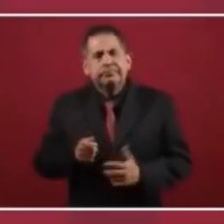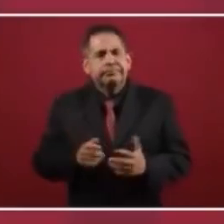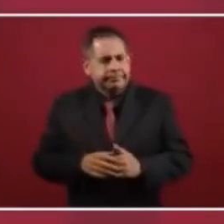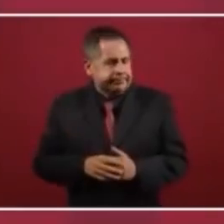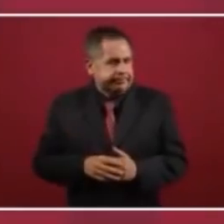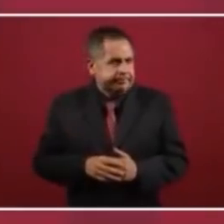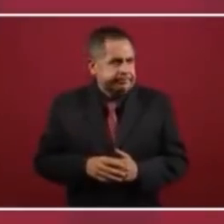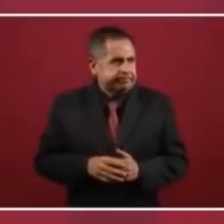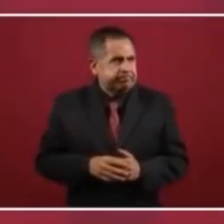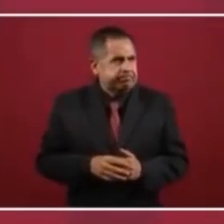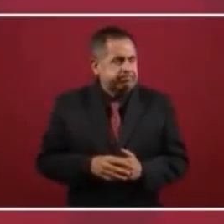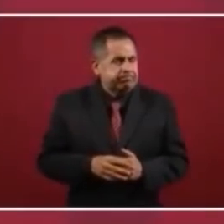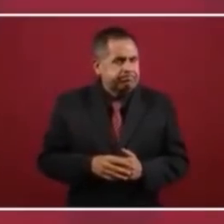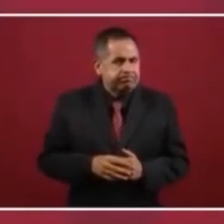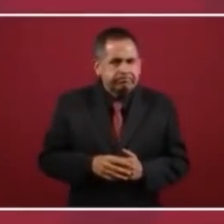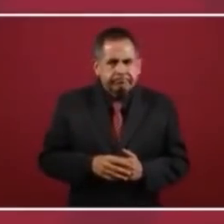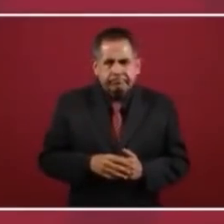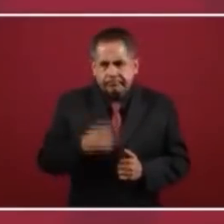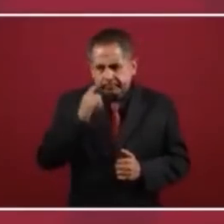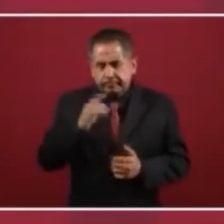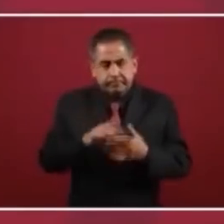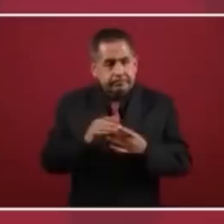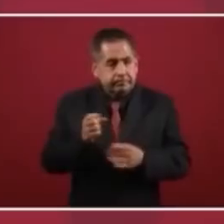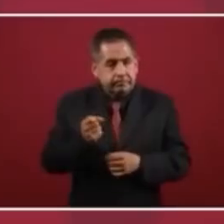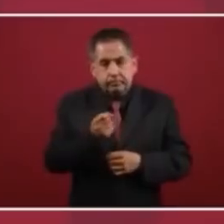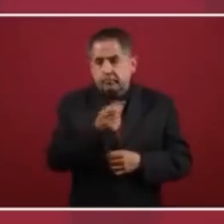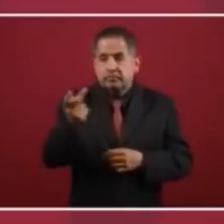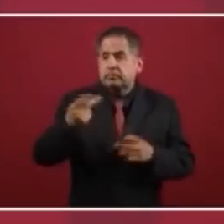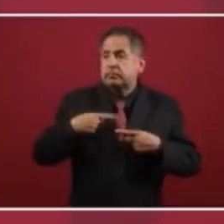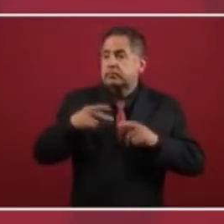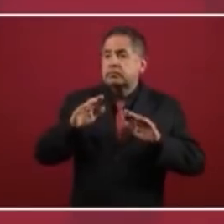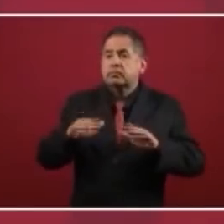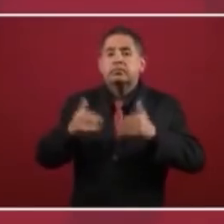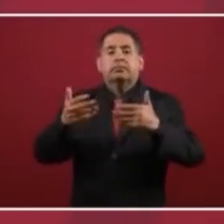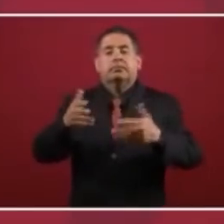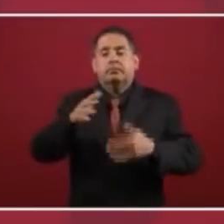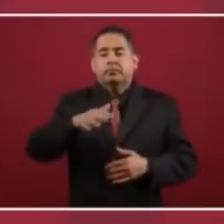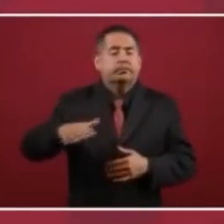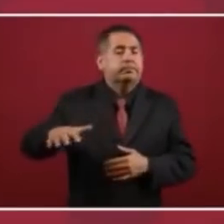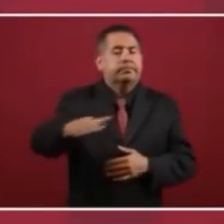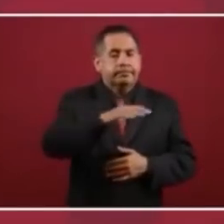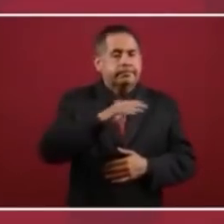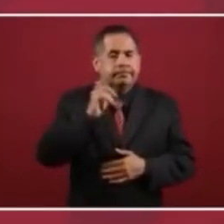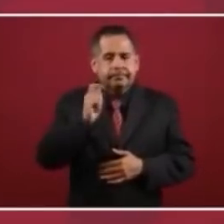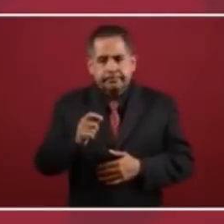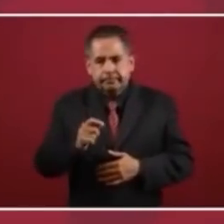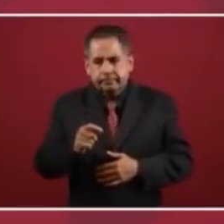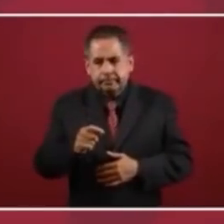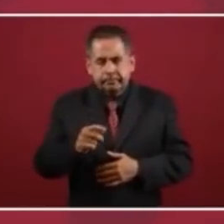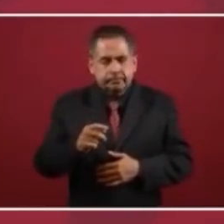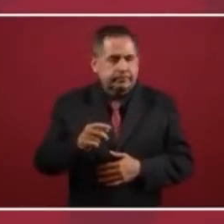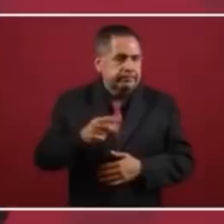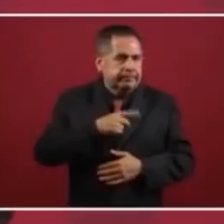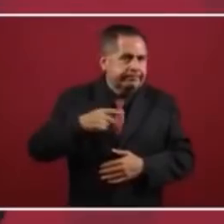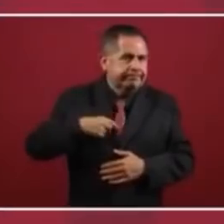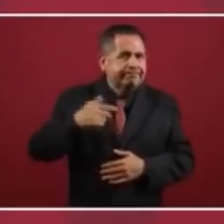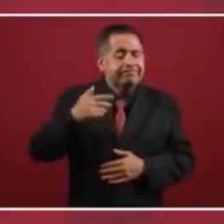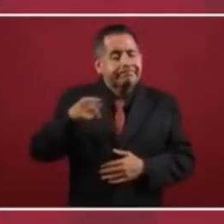sobre todo para los ciudadanos, que se conozca